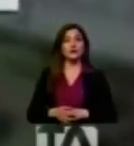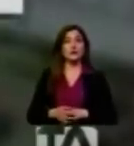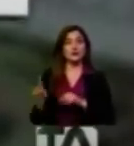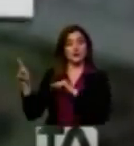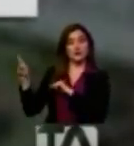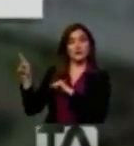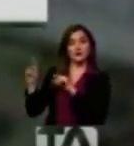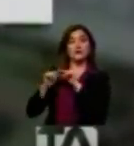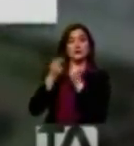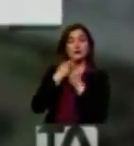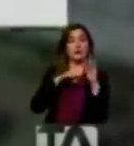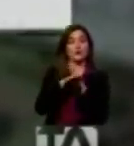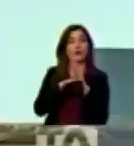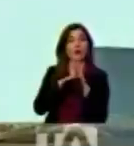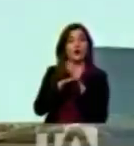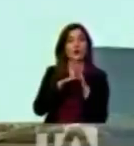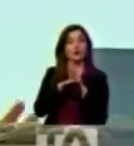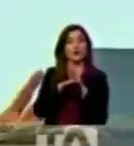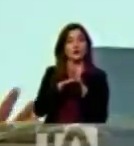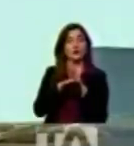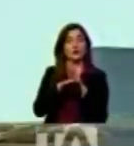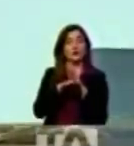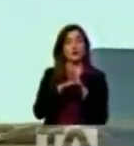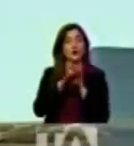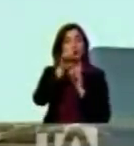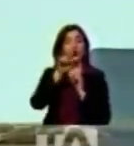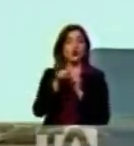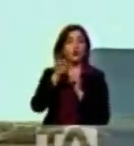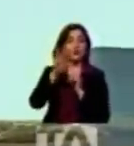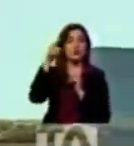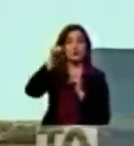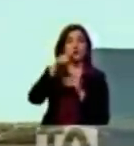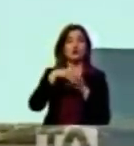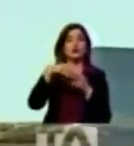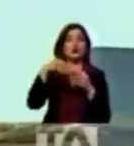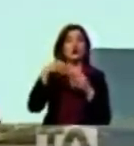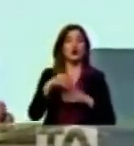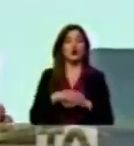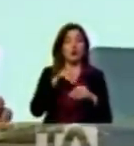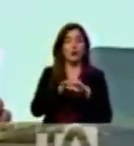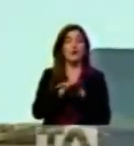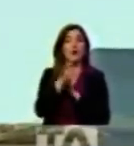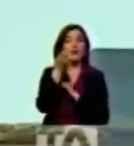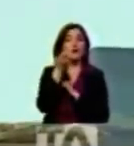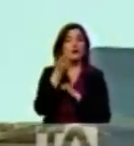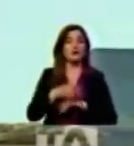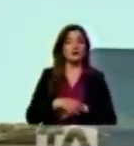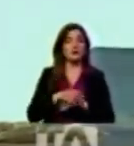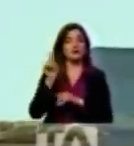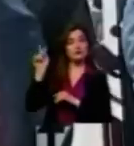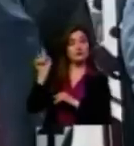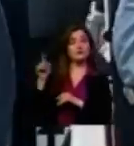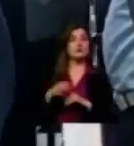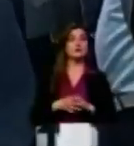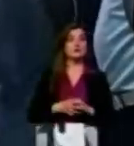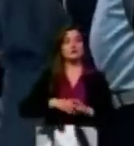en sus cuentas bancarias se reportaron 1,4 millones de dólares de ingresos en el caso de Vinicio